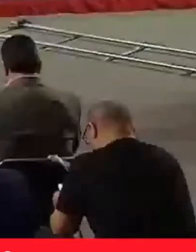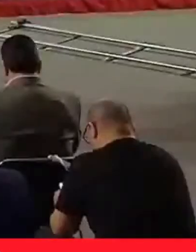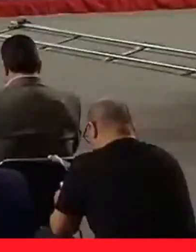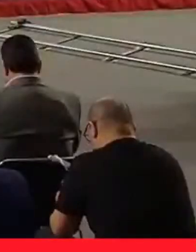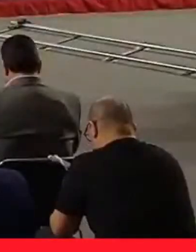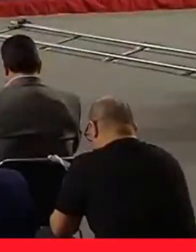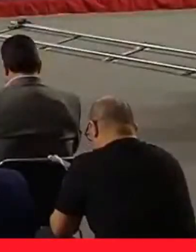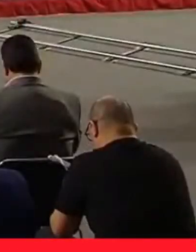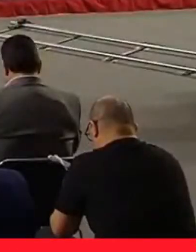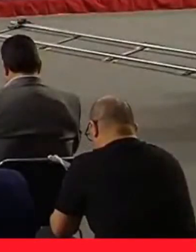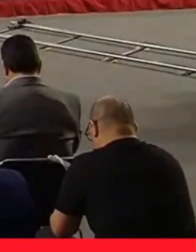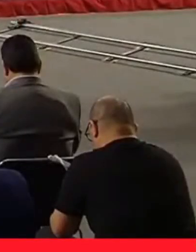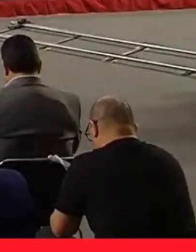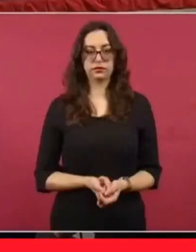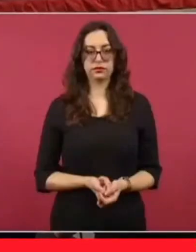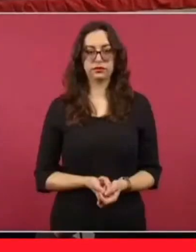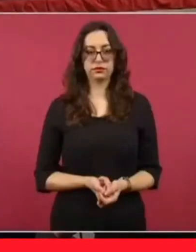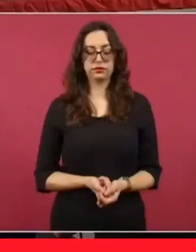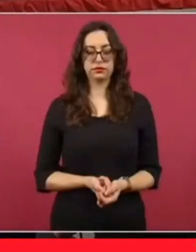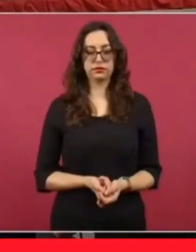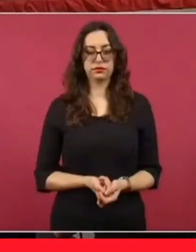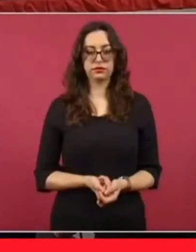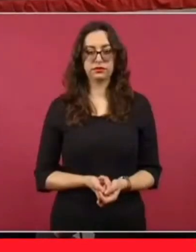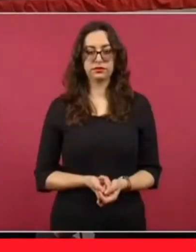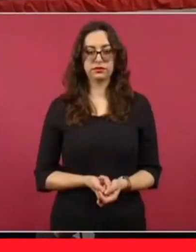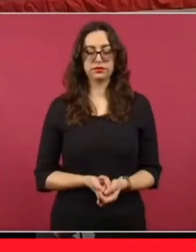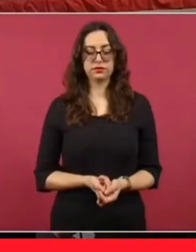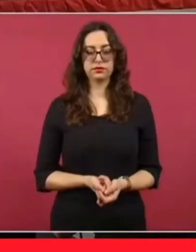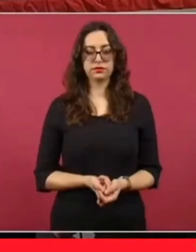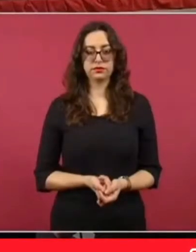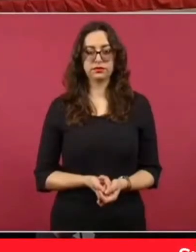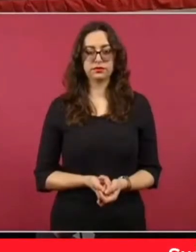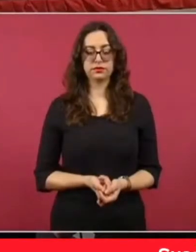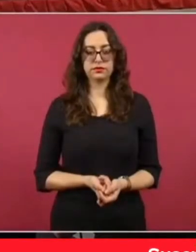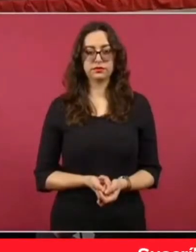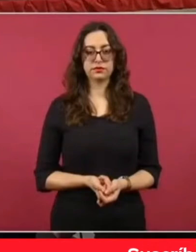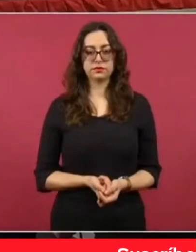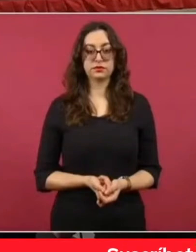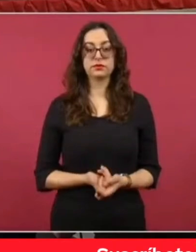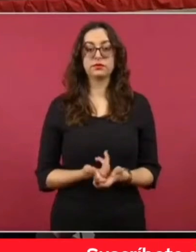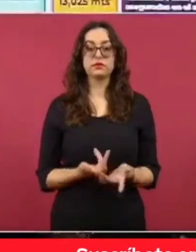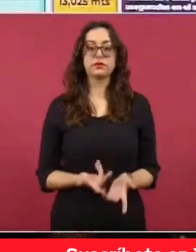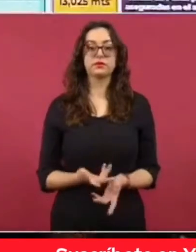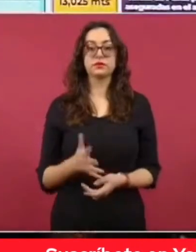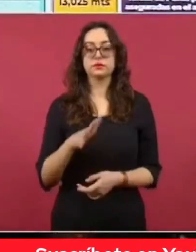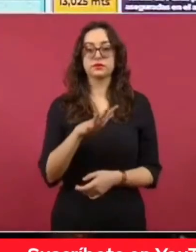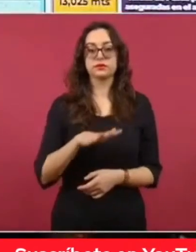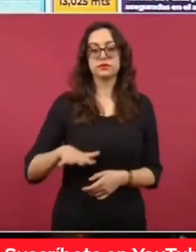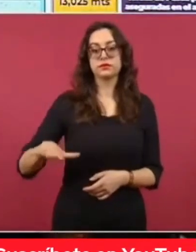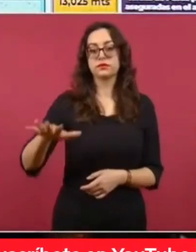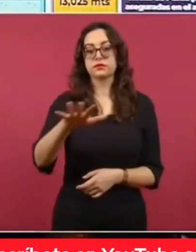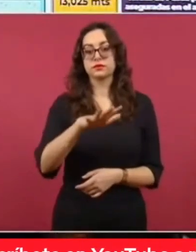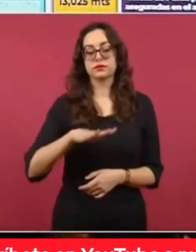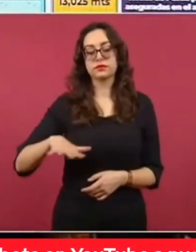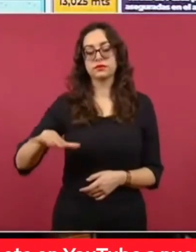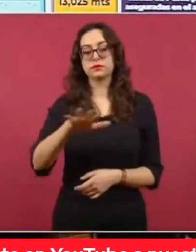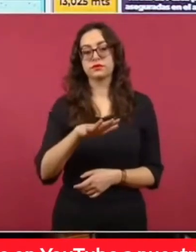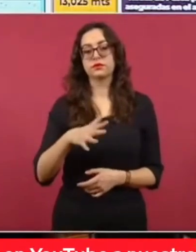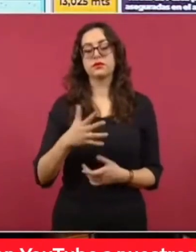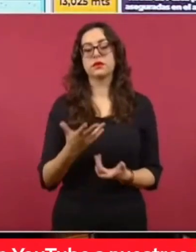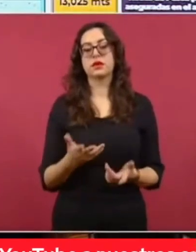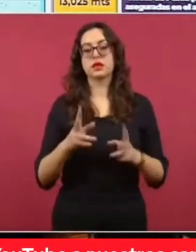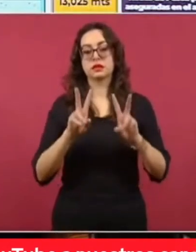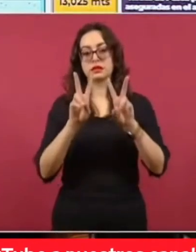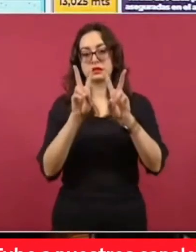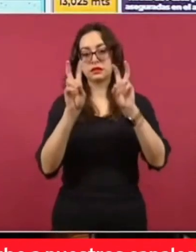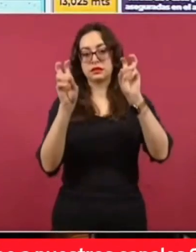recolectado la que sigue en lo que se refiere a vigilancia en el alto Golfo de California en lo que es la vaquita